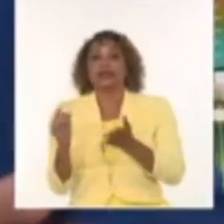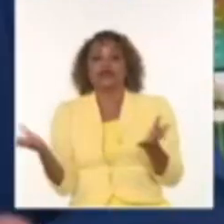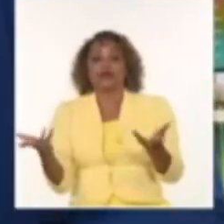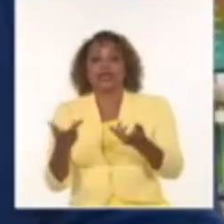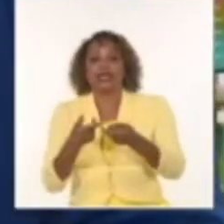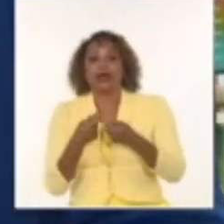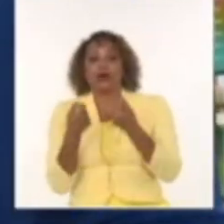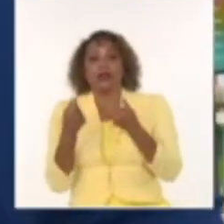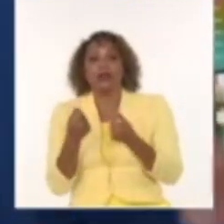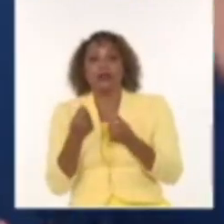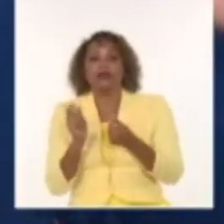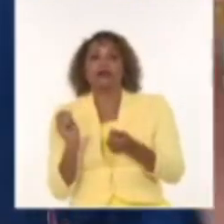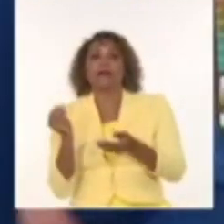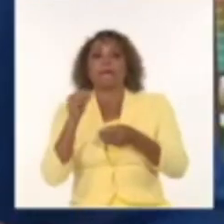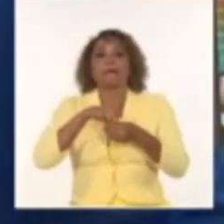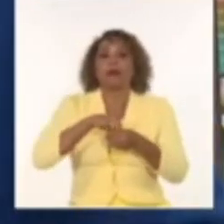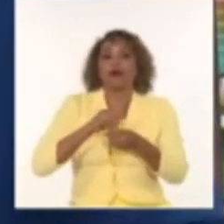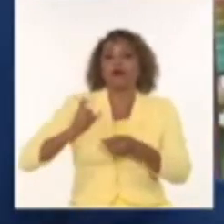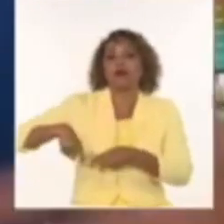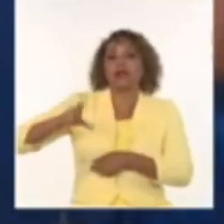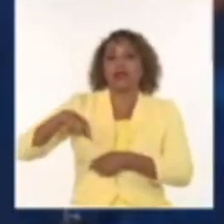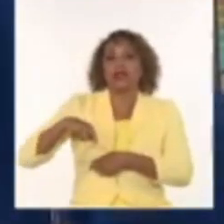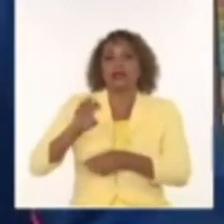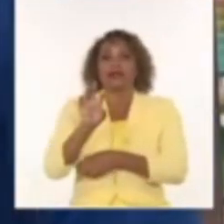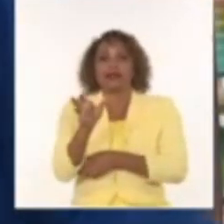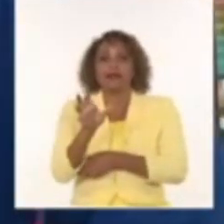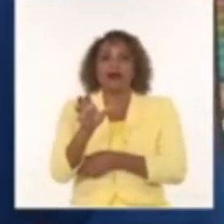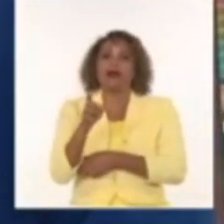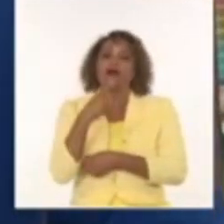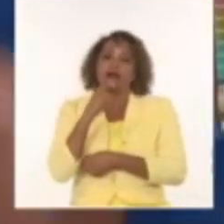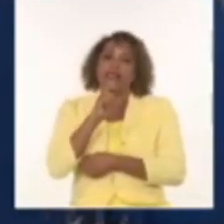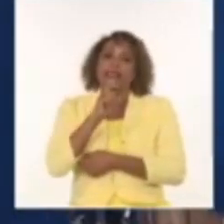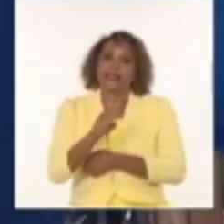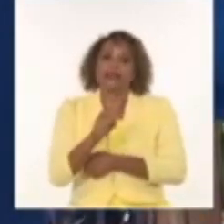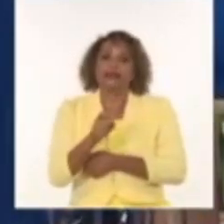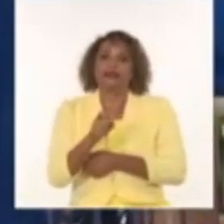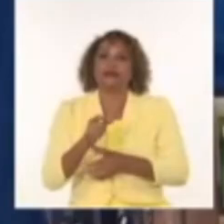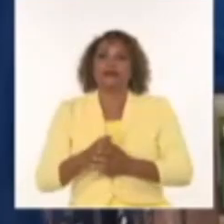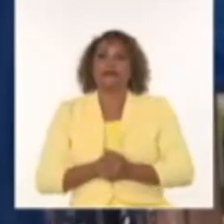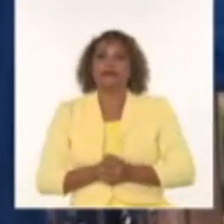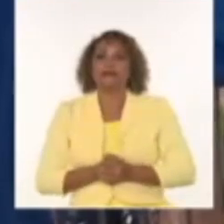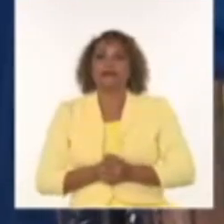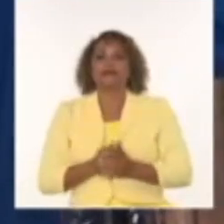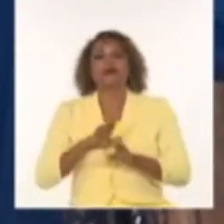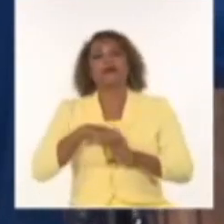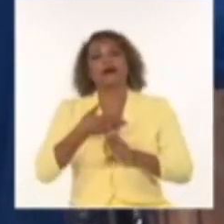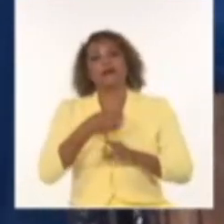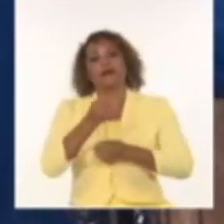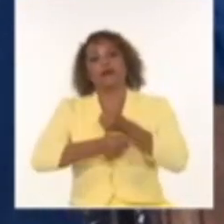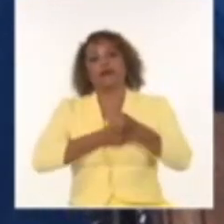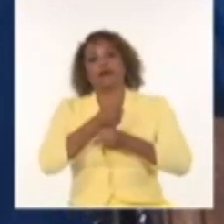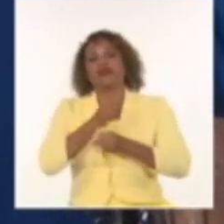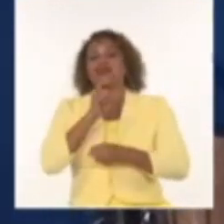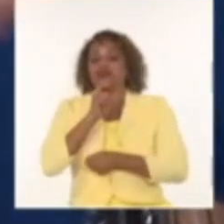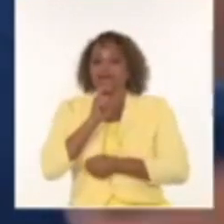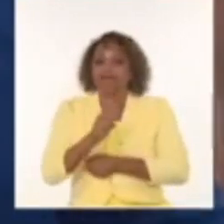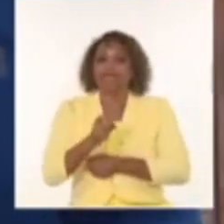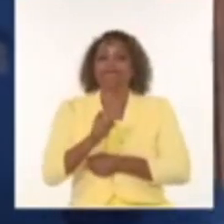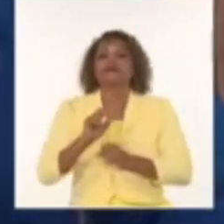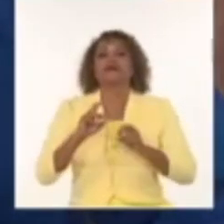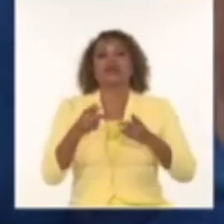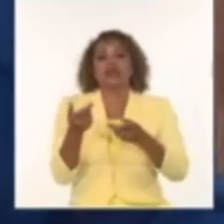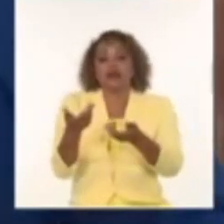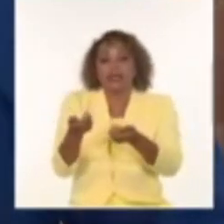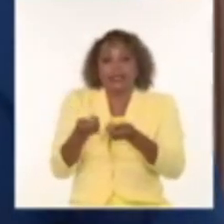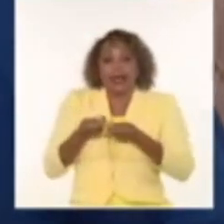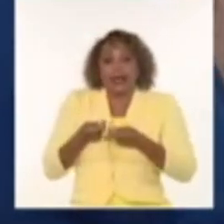a una tarjeta. Es decir, se deposite en la cuenta fiscal y después vaya a la tarjeta para poder usarlo. Y es difícil después volver a sacar ese